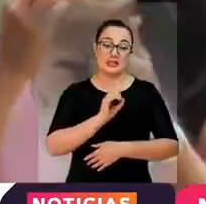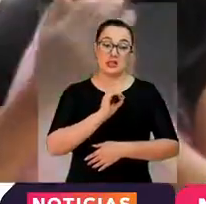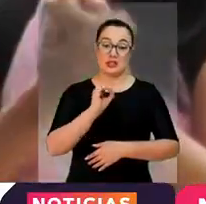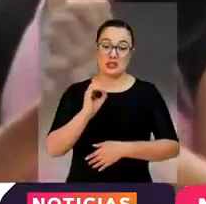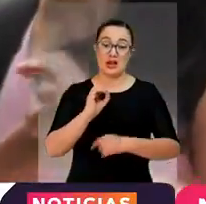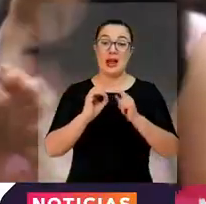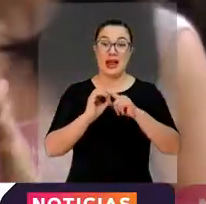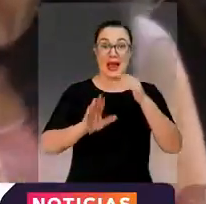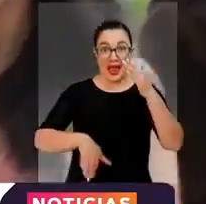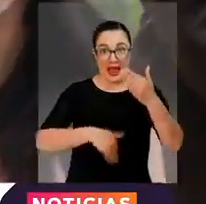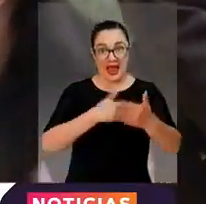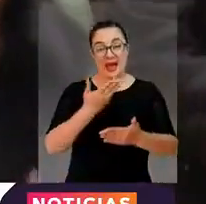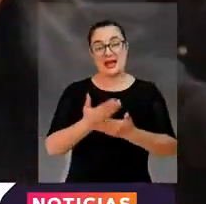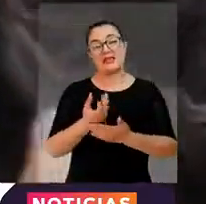13 de abril a las 4 de la mañana